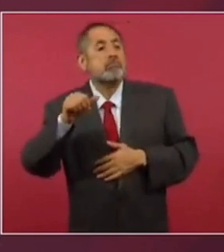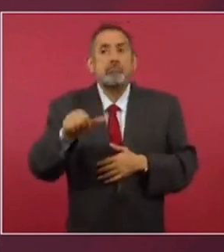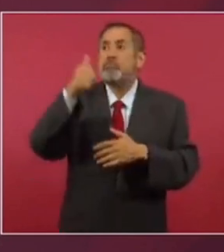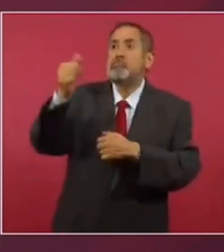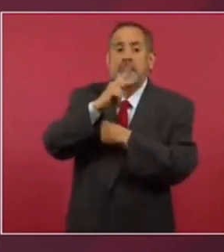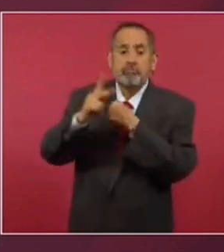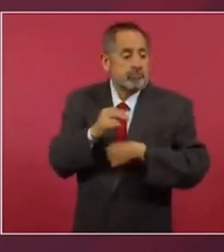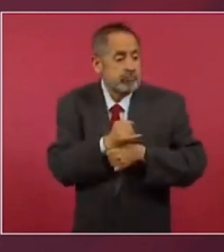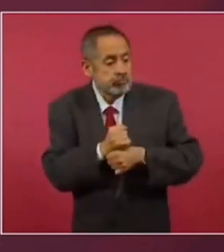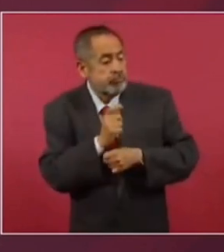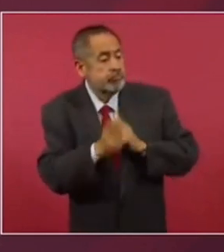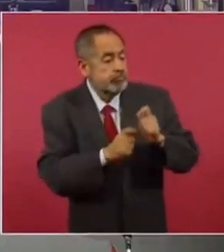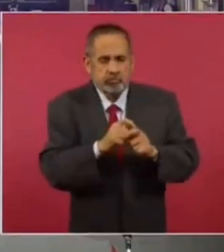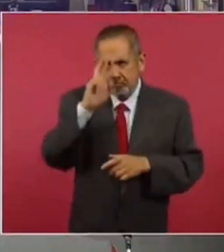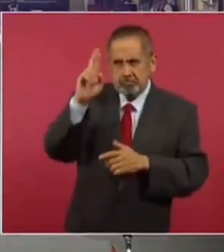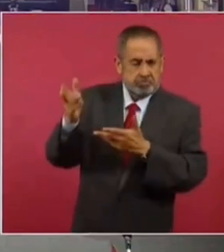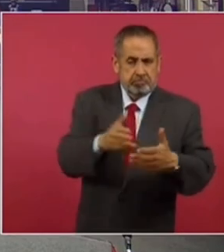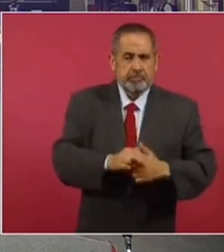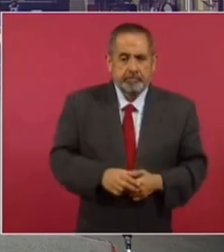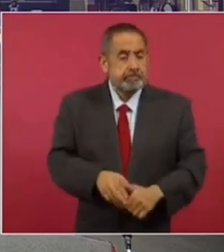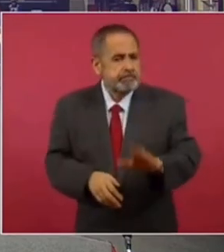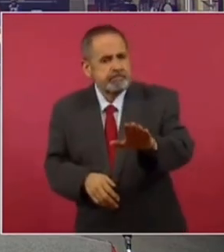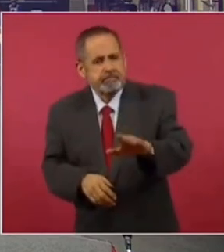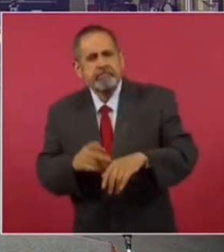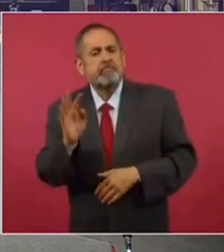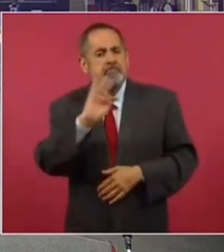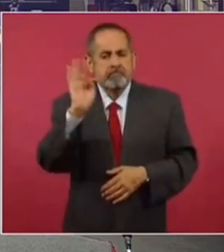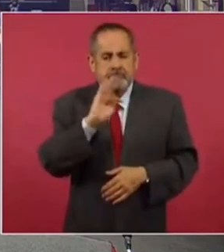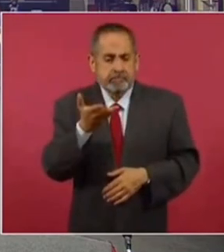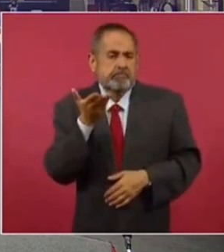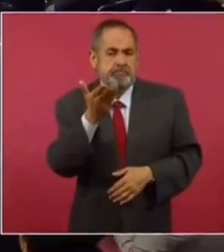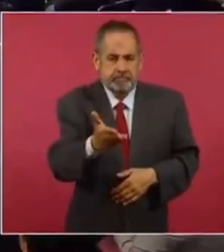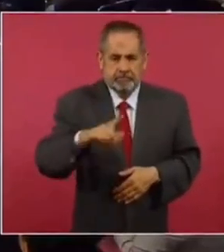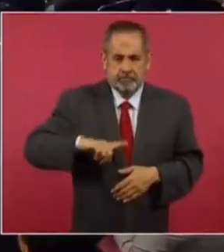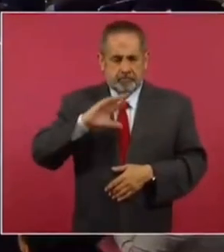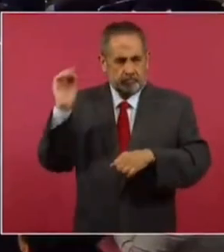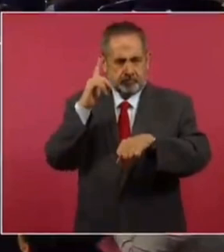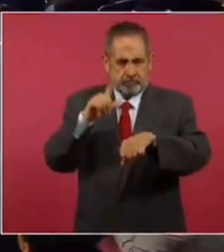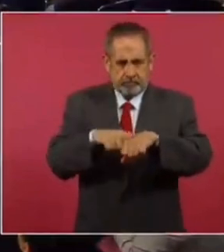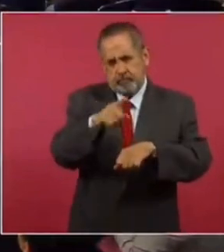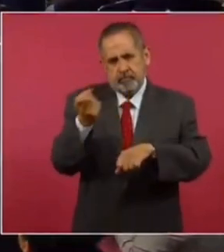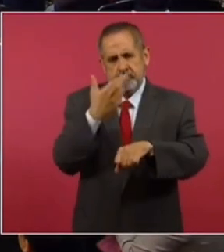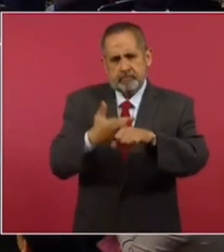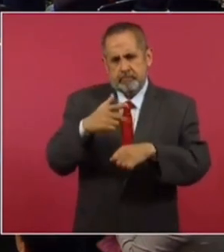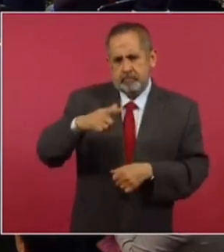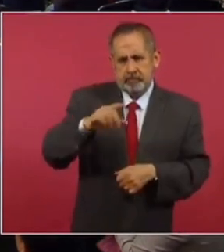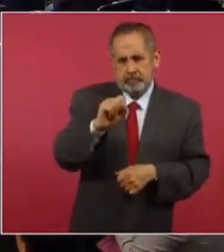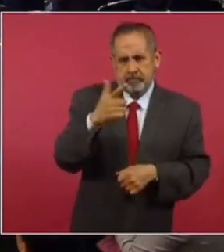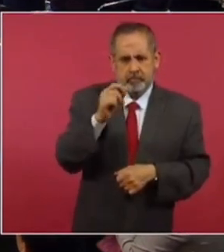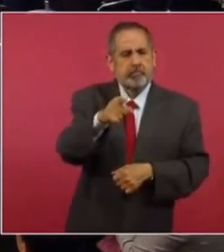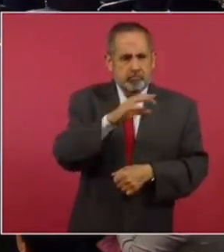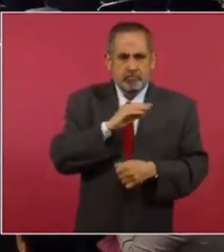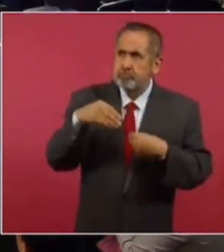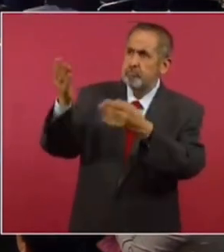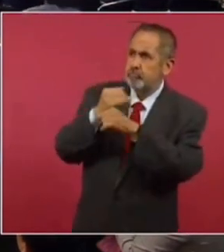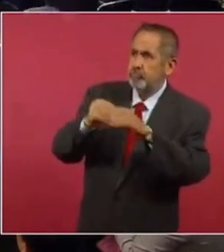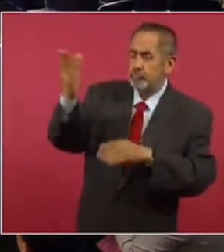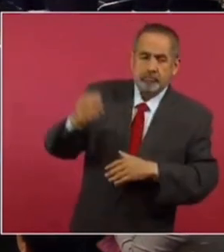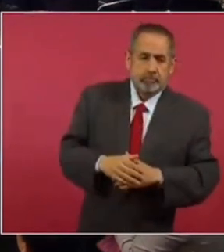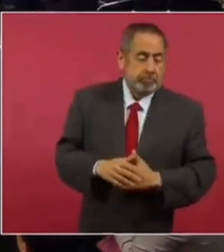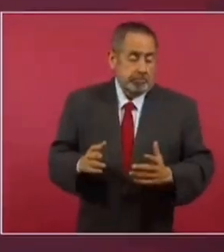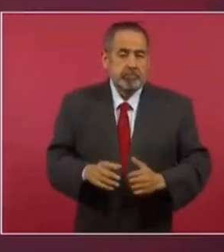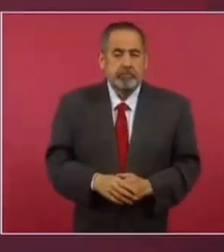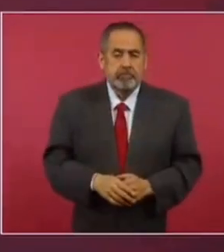países puedan hacerse. ¿Considera que eventualmente si se pidiera información al gobierno federal desde su cargo de secretario de Gobernación, se estaría brindando tal?